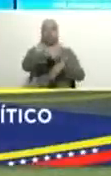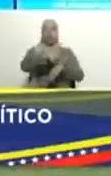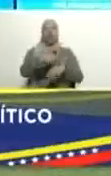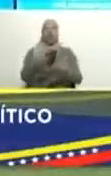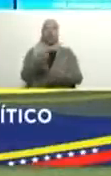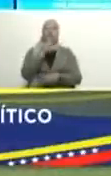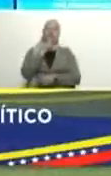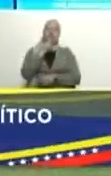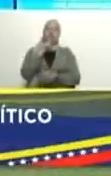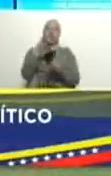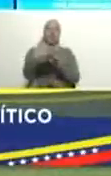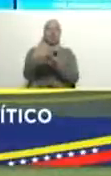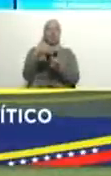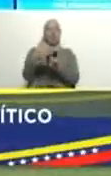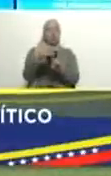época.